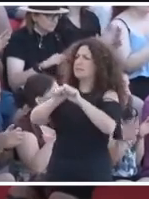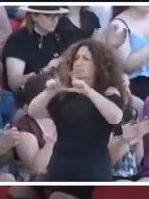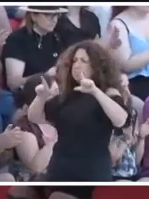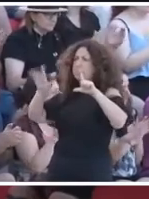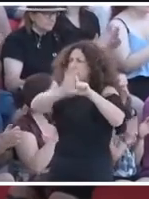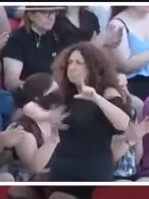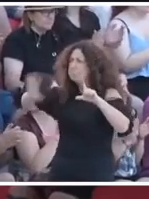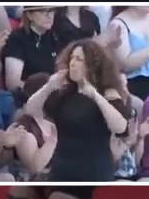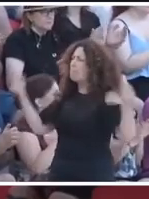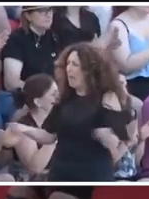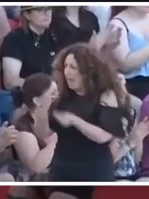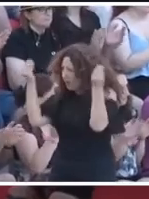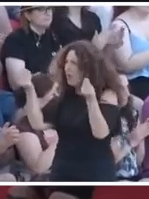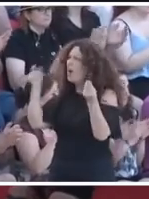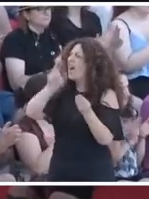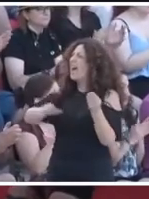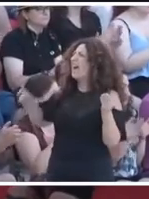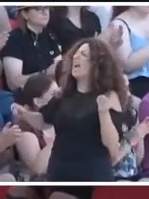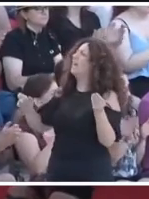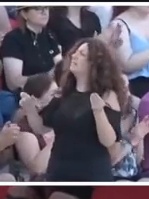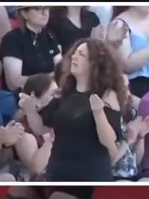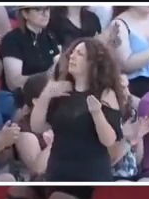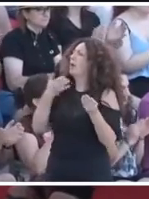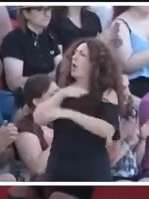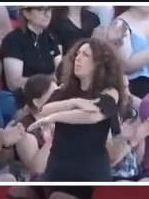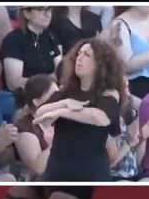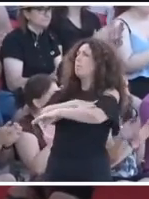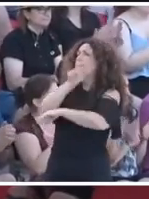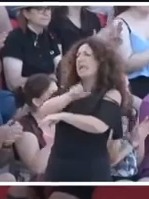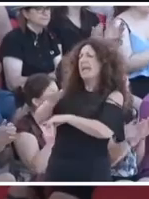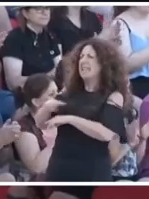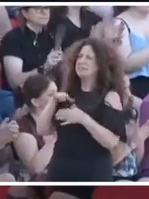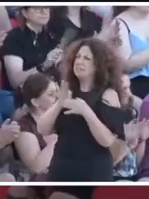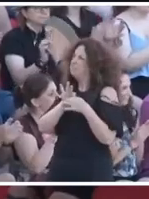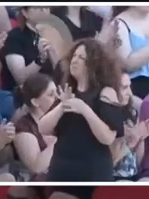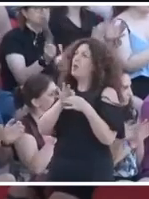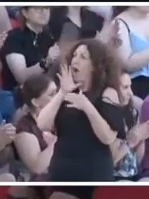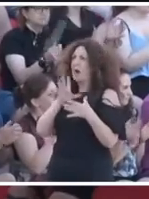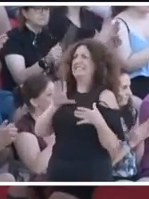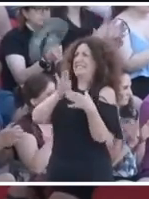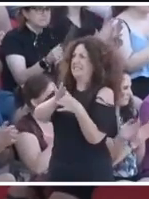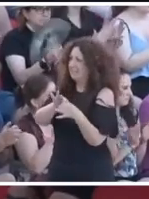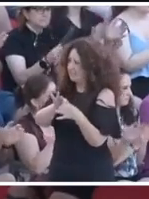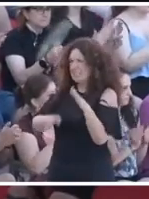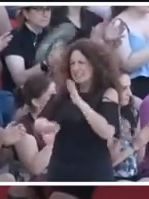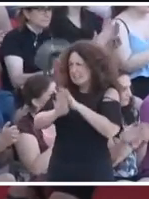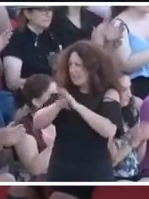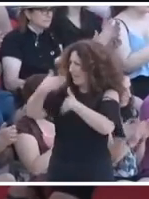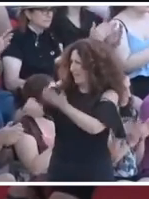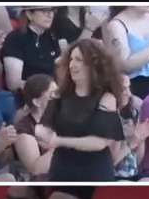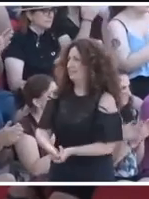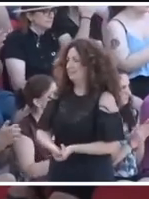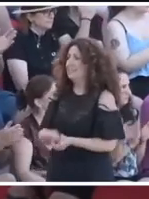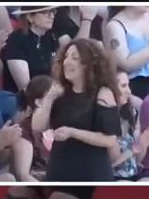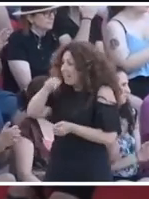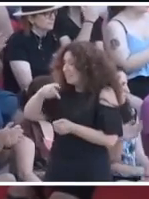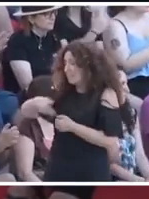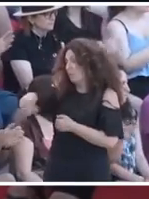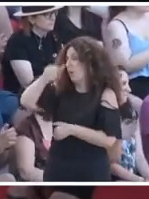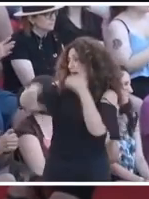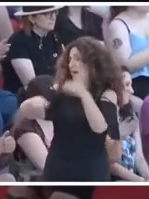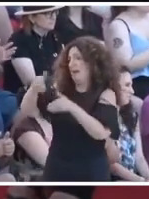que no había tenido nunca nadie sentado en el Consejo de Ministros lo vuelva a tener. De eso van estas